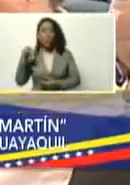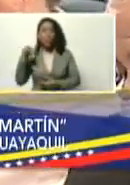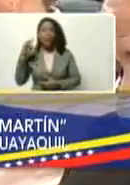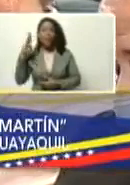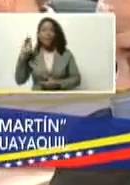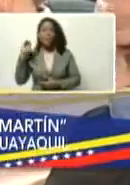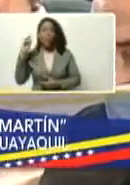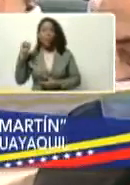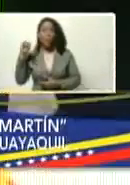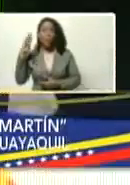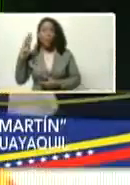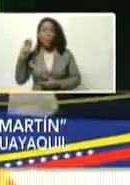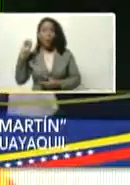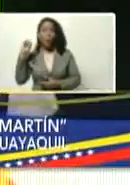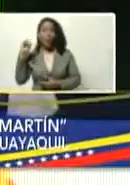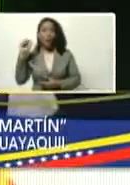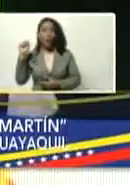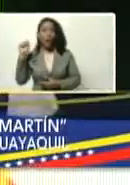Y con